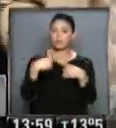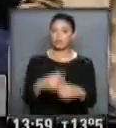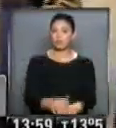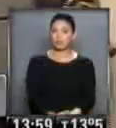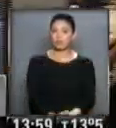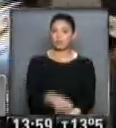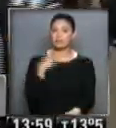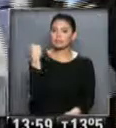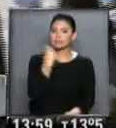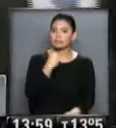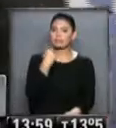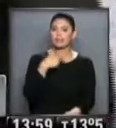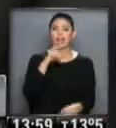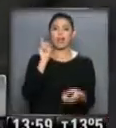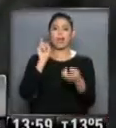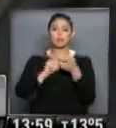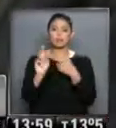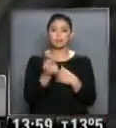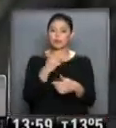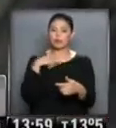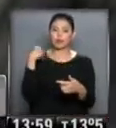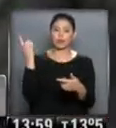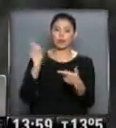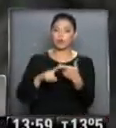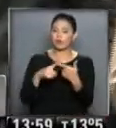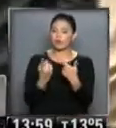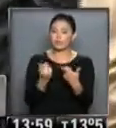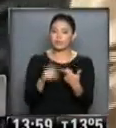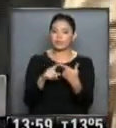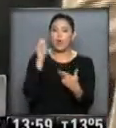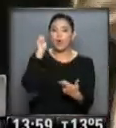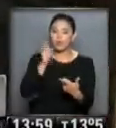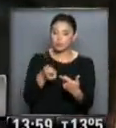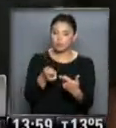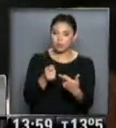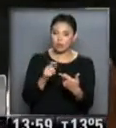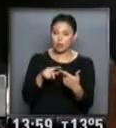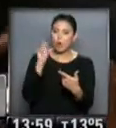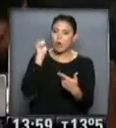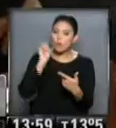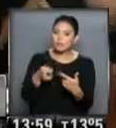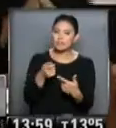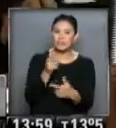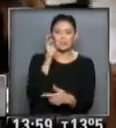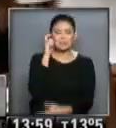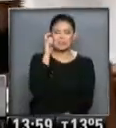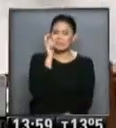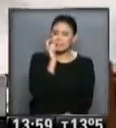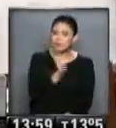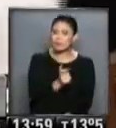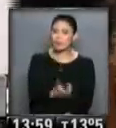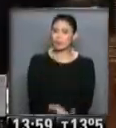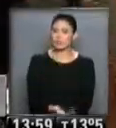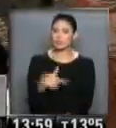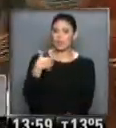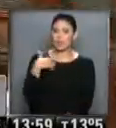sucedió, la pérdida de su esposo, el juicio, que fue una vergüenza para la